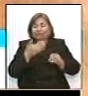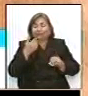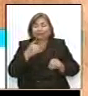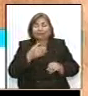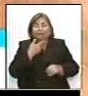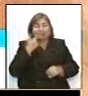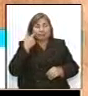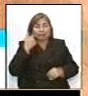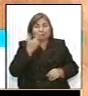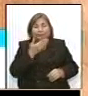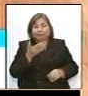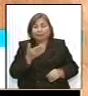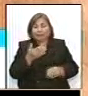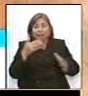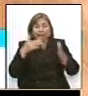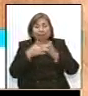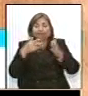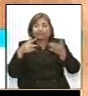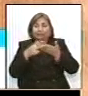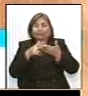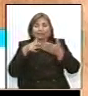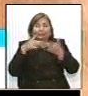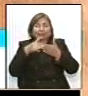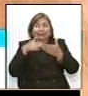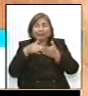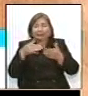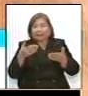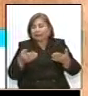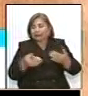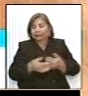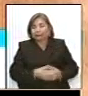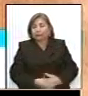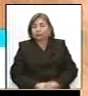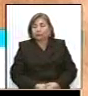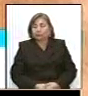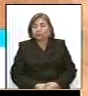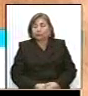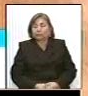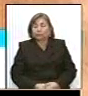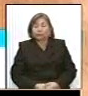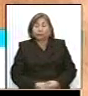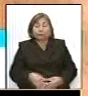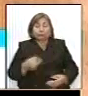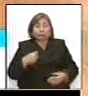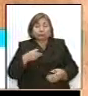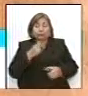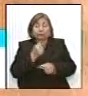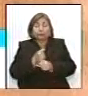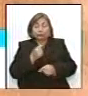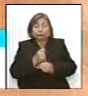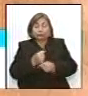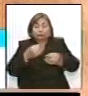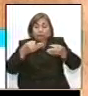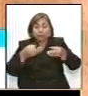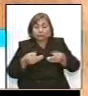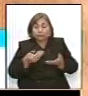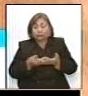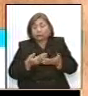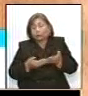anteriores porque está bloqueado. Sin embargo, el trabajo que se ha realizado confirmando por lo